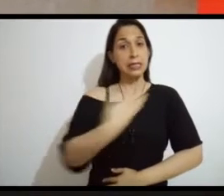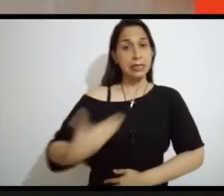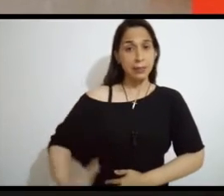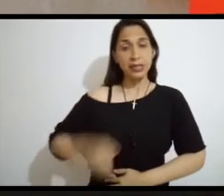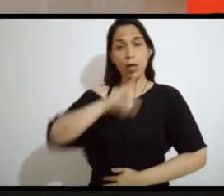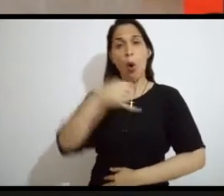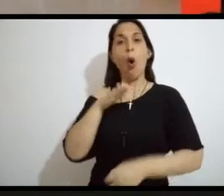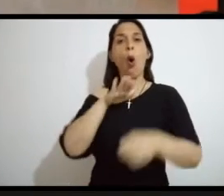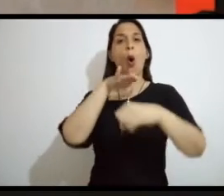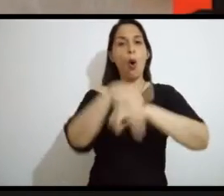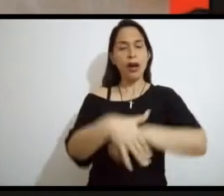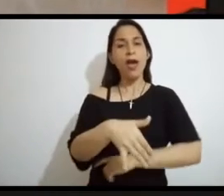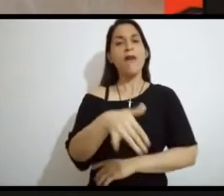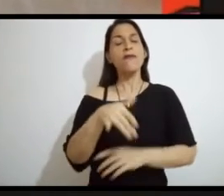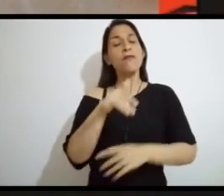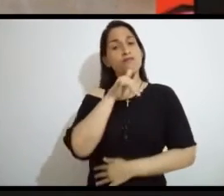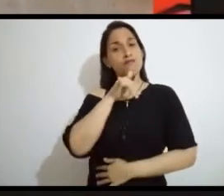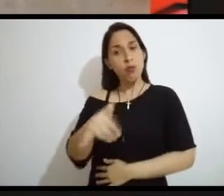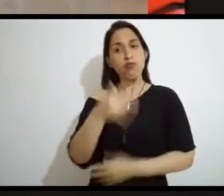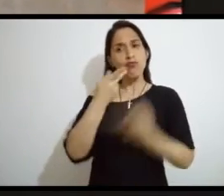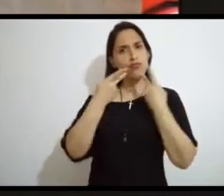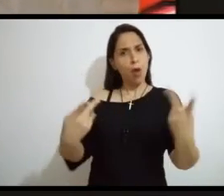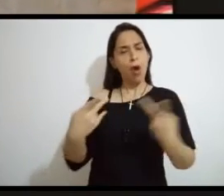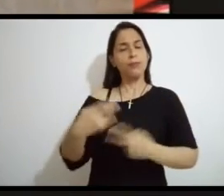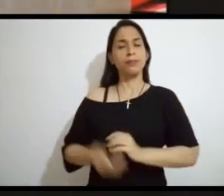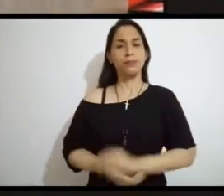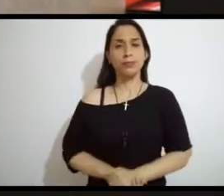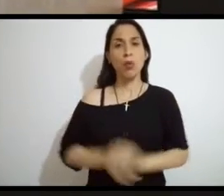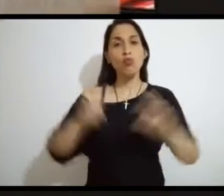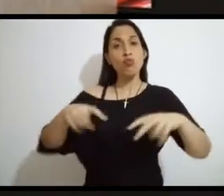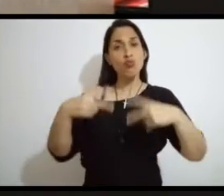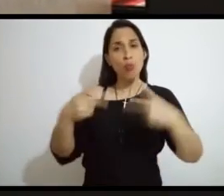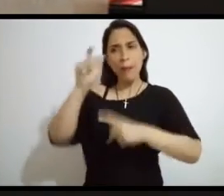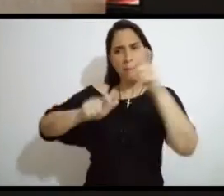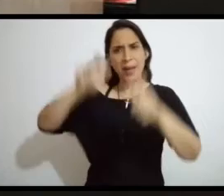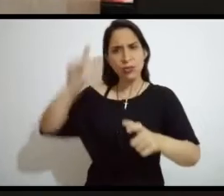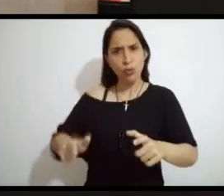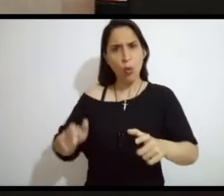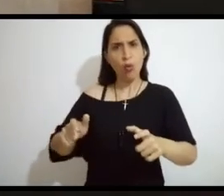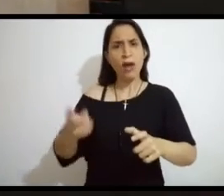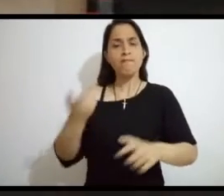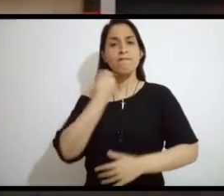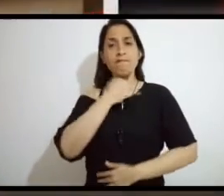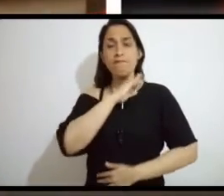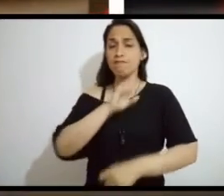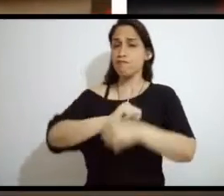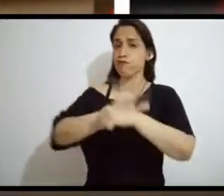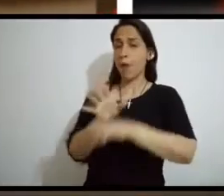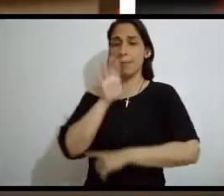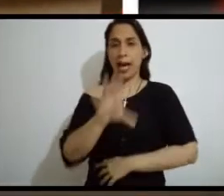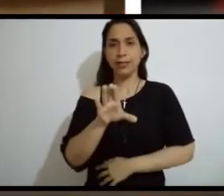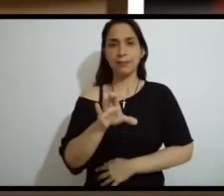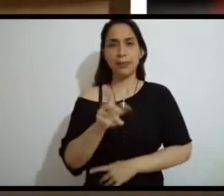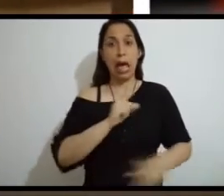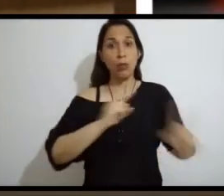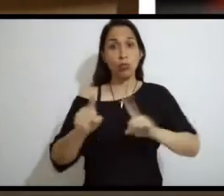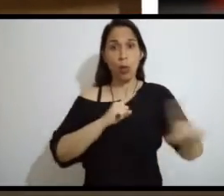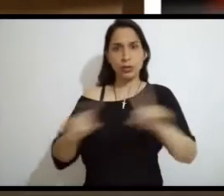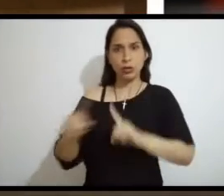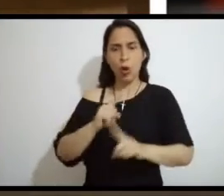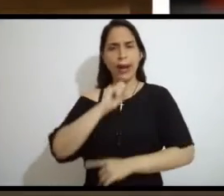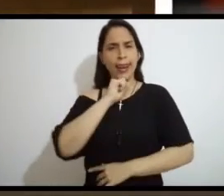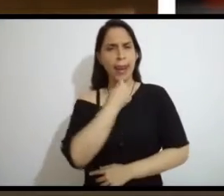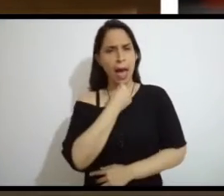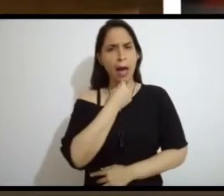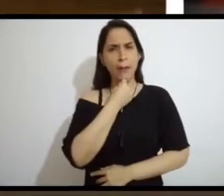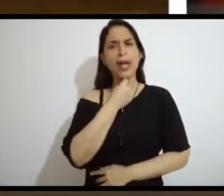Vicepresidente Jorge Rodríguez, en rueda de prensa, informó de nuevos casos de coronavirus en el país. La actuación es la clave